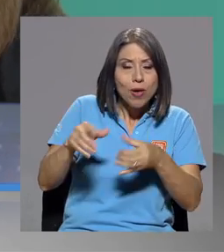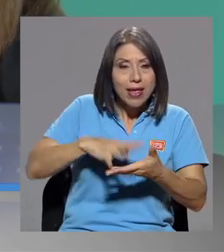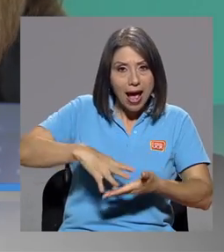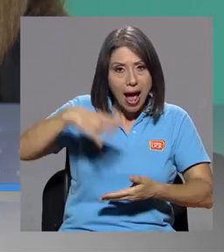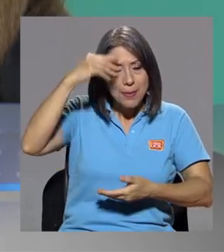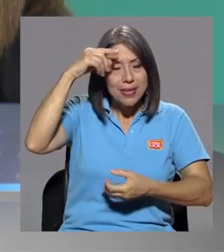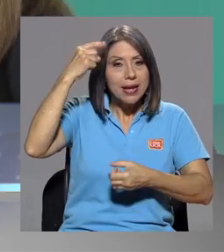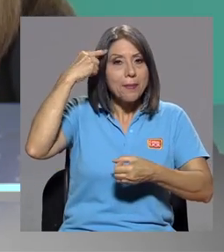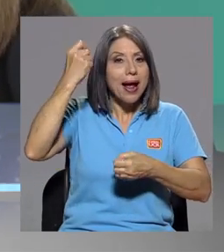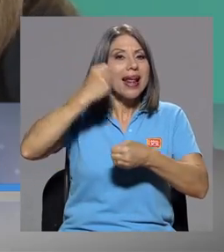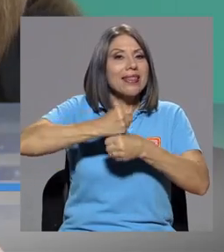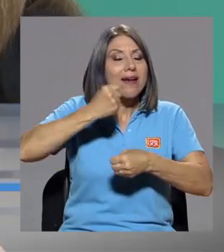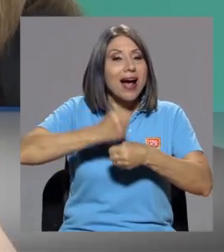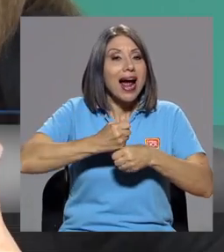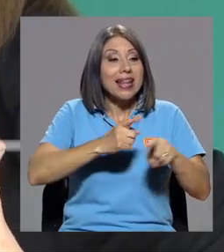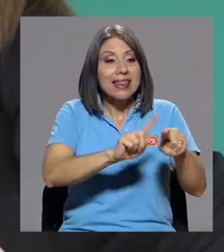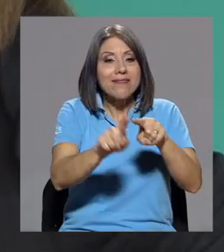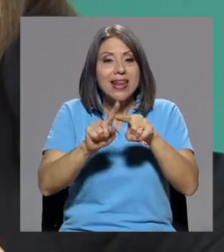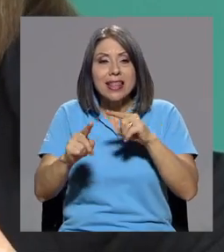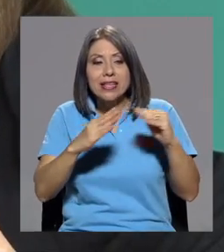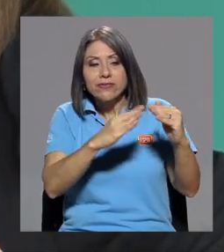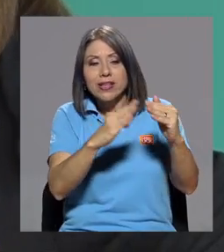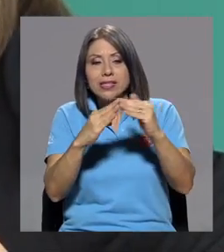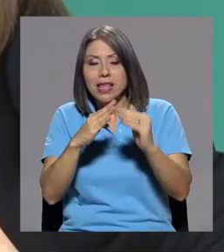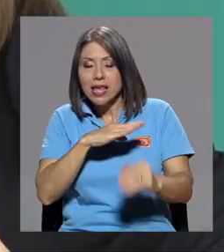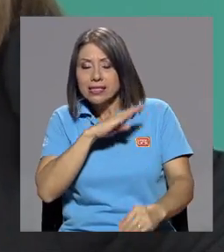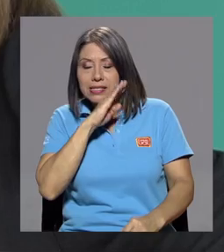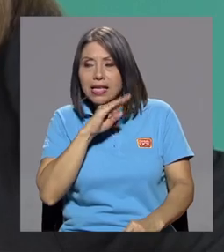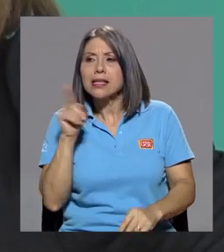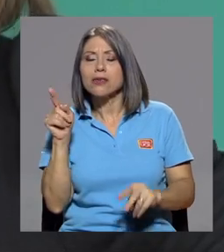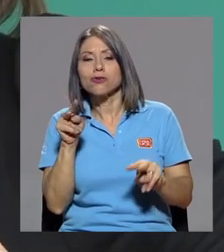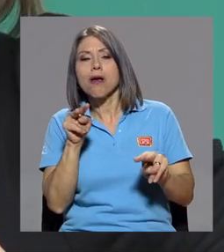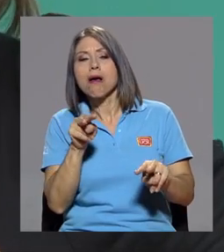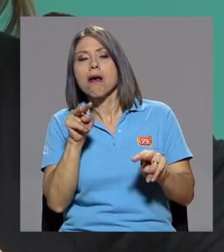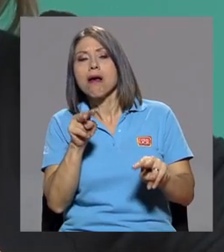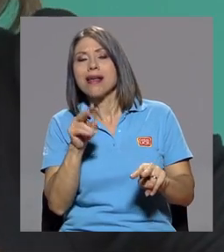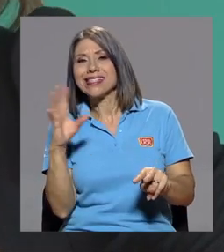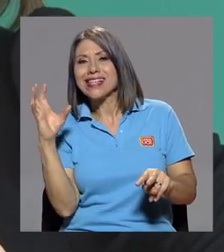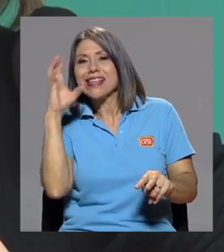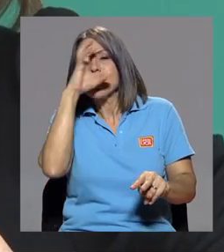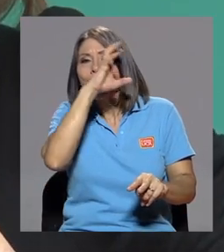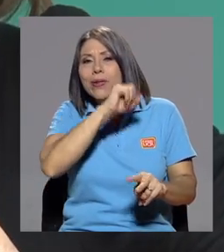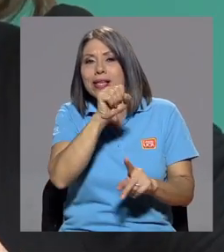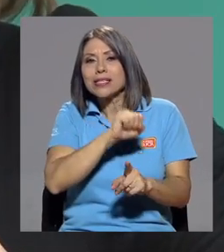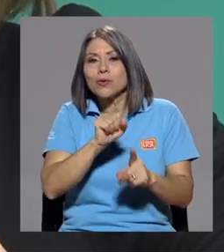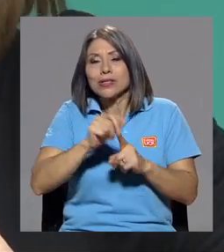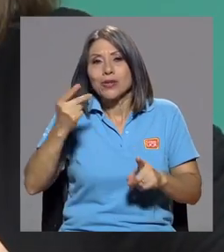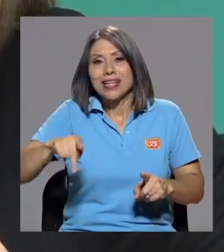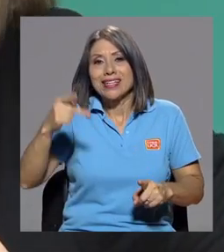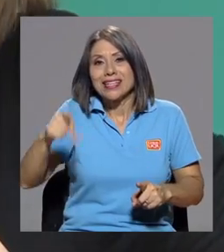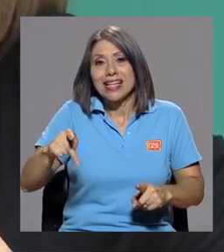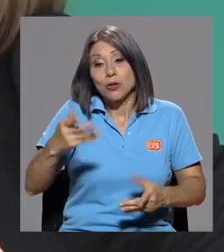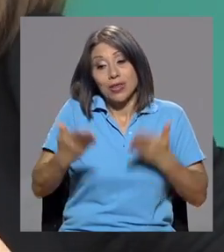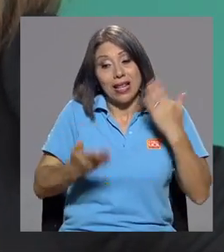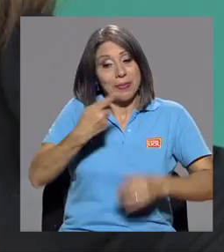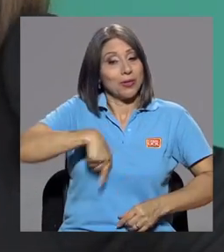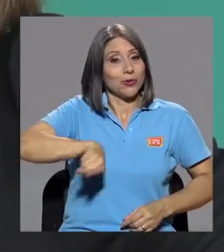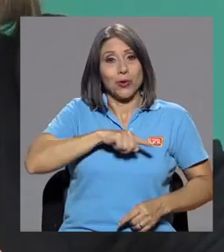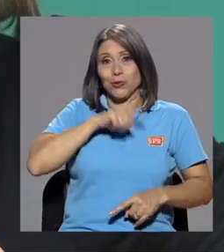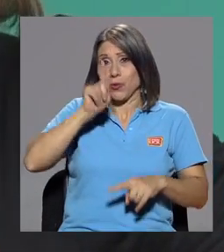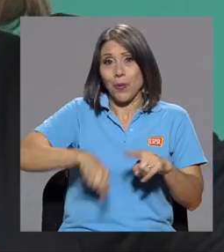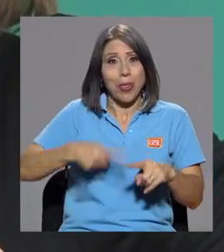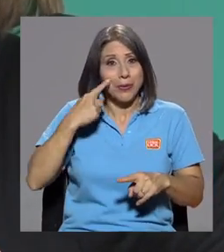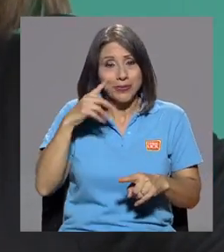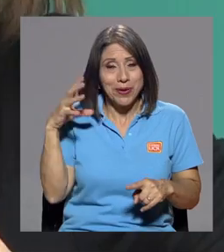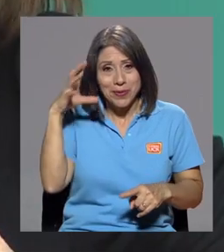diferentes residencias y puedan visualizar situaciones de riesgo que nosotros, por la dinámica nuestra, no las podemos ver, porque